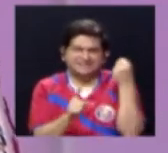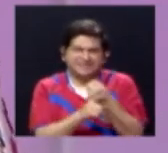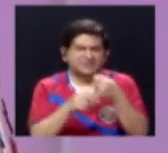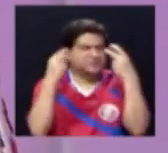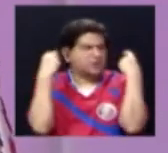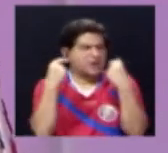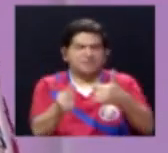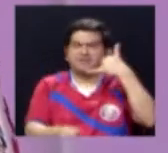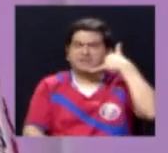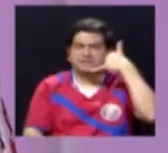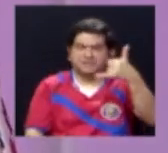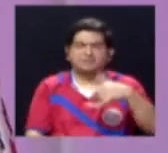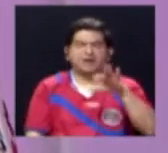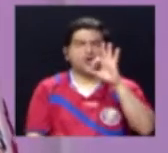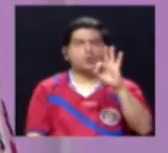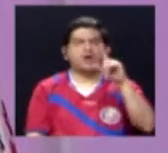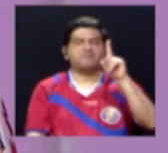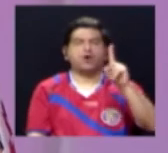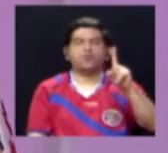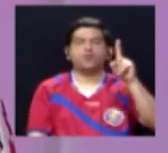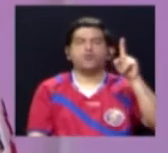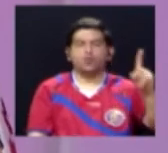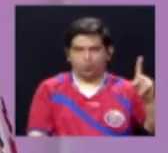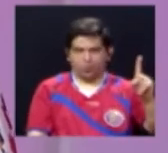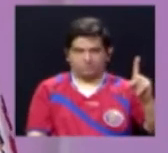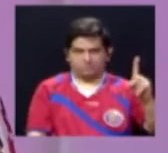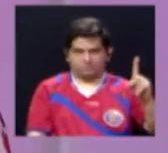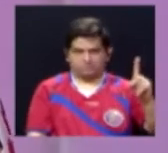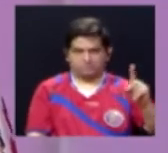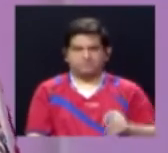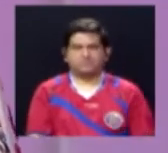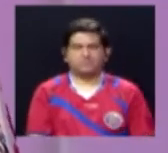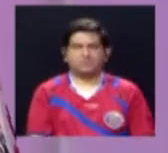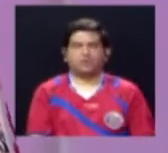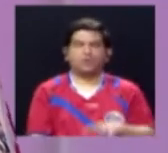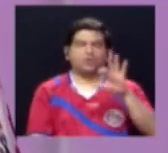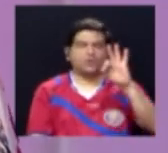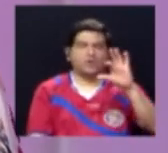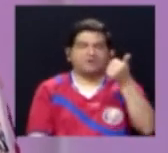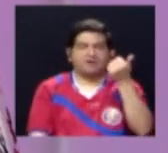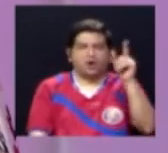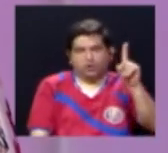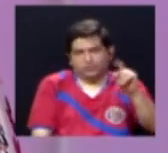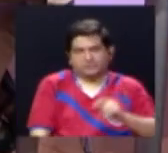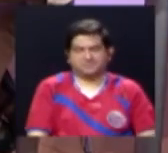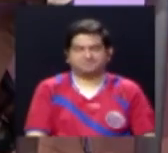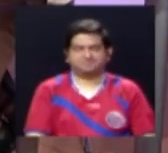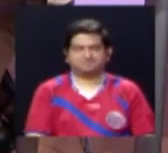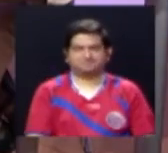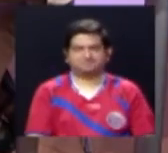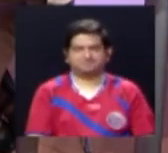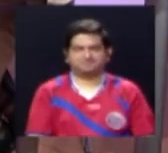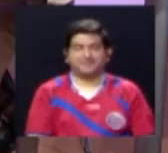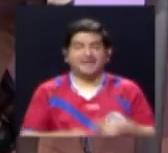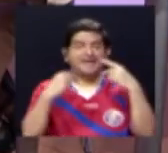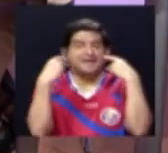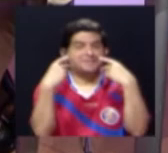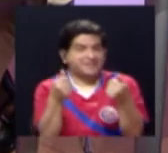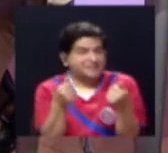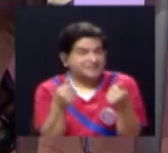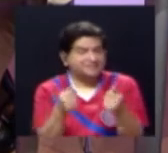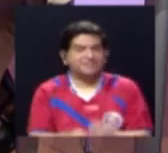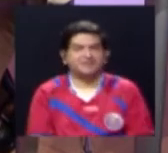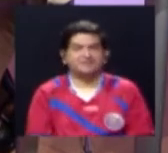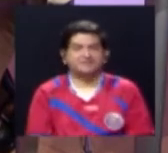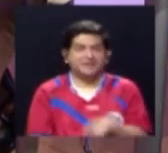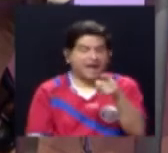inmediatamente llamar al 911 al 911 y ahí inmediatamente la